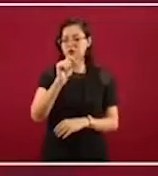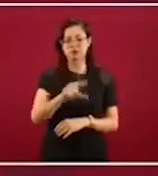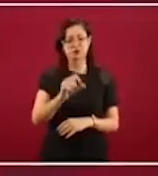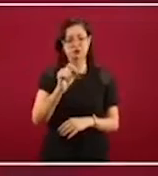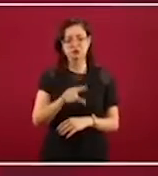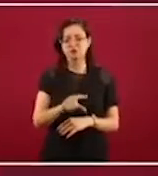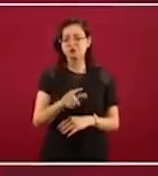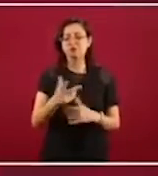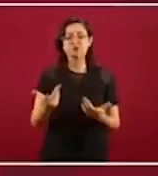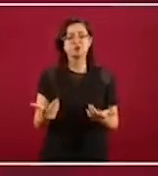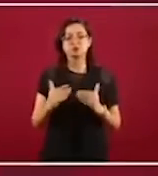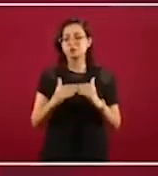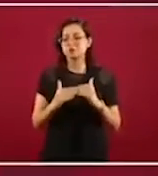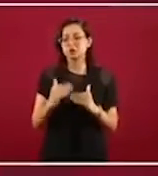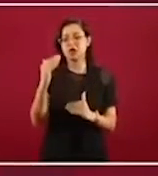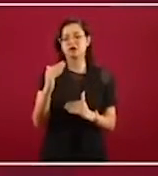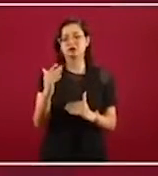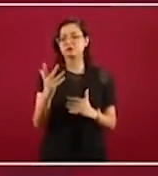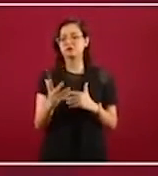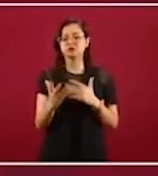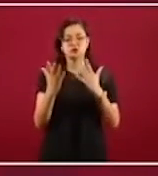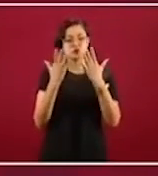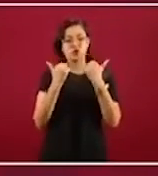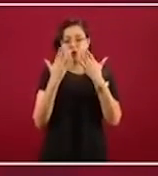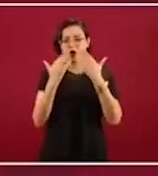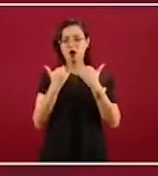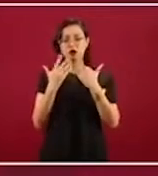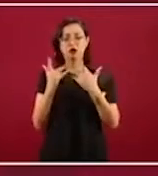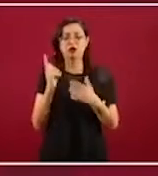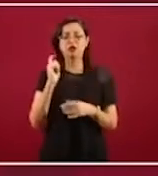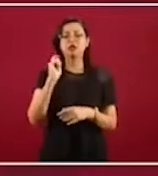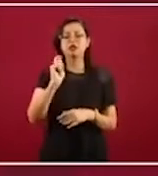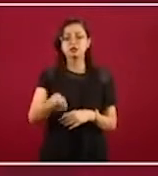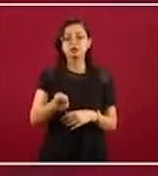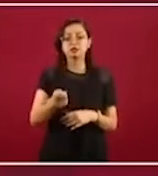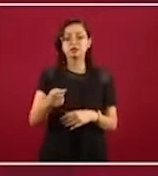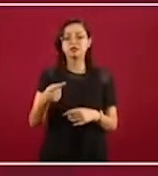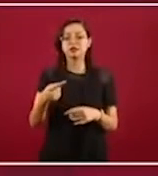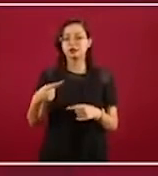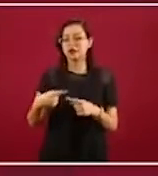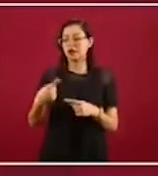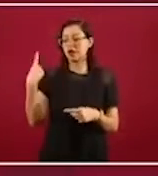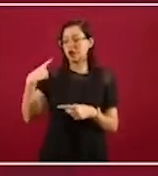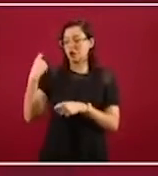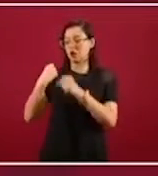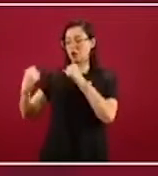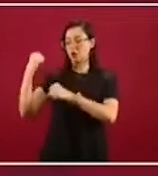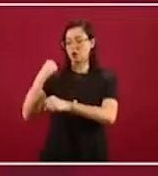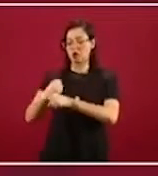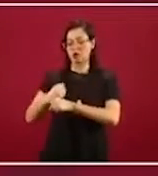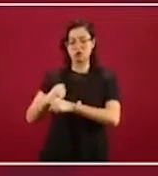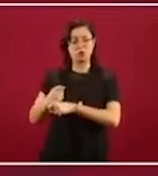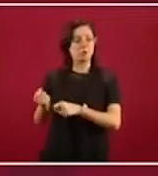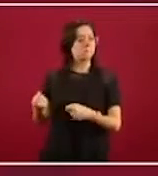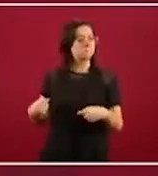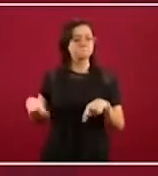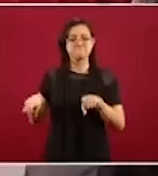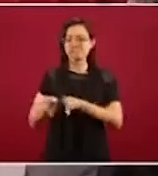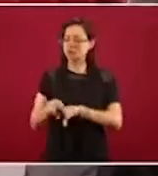es decir, no hay aumento. Lo que se estaba considerando para este año, no hay aumento,